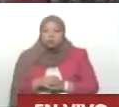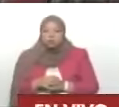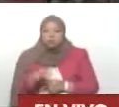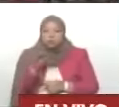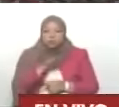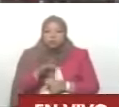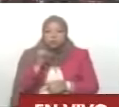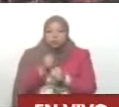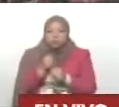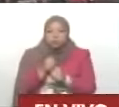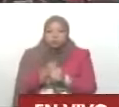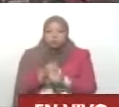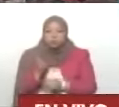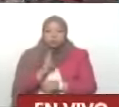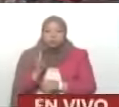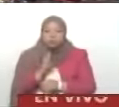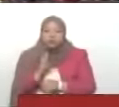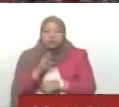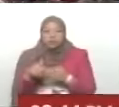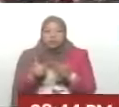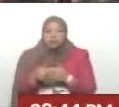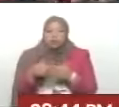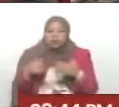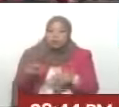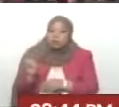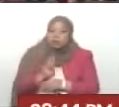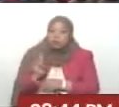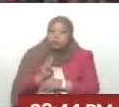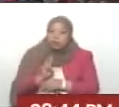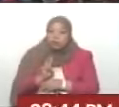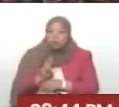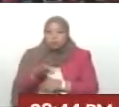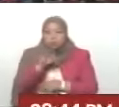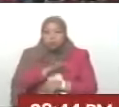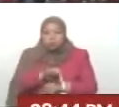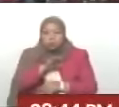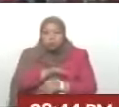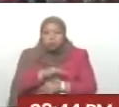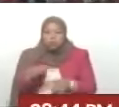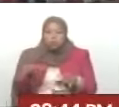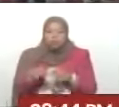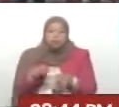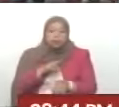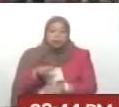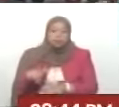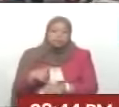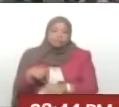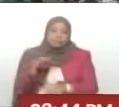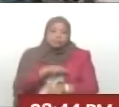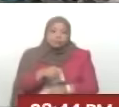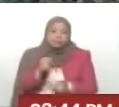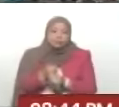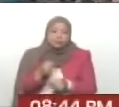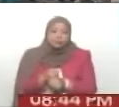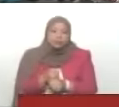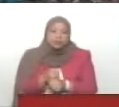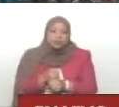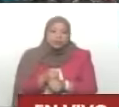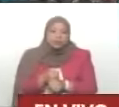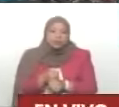Fue impresionante de verdad. Y bueno, como le dije hace un momento, presidente,